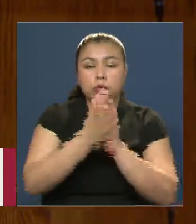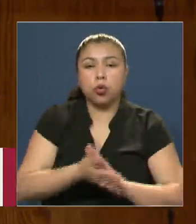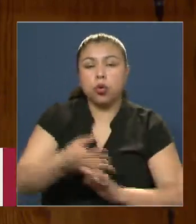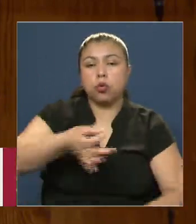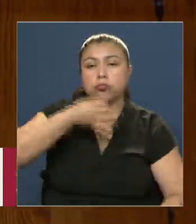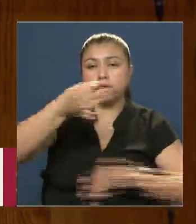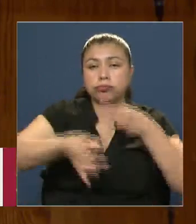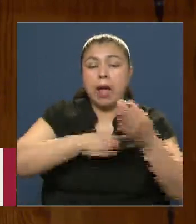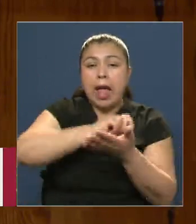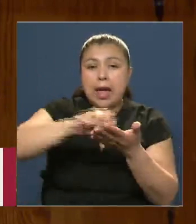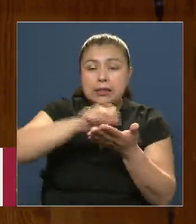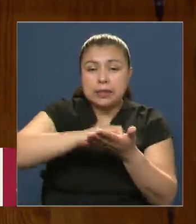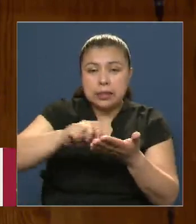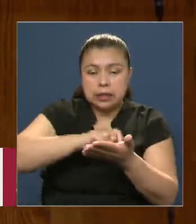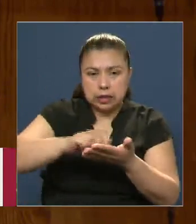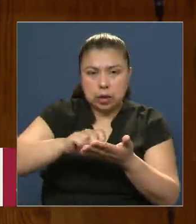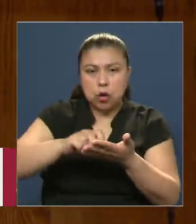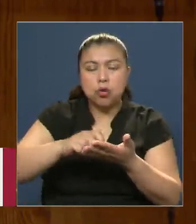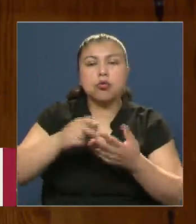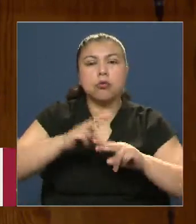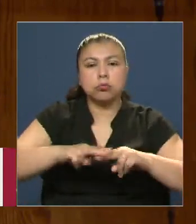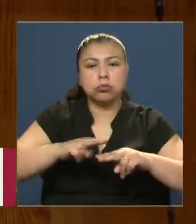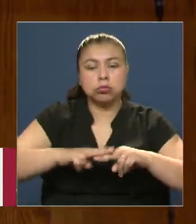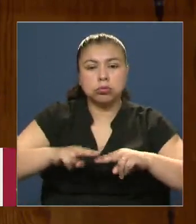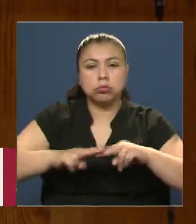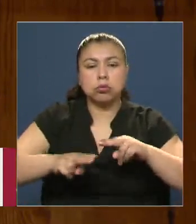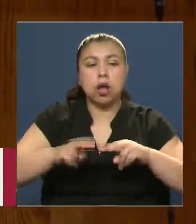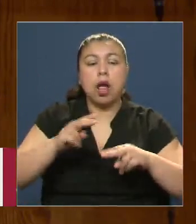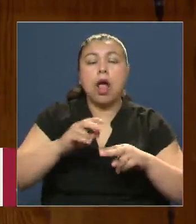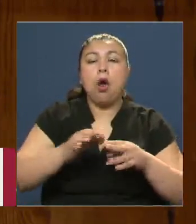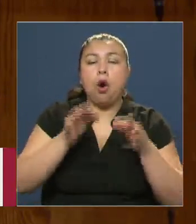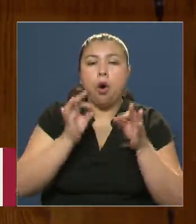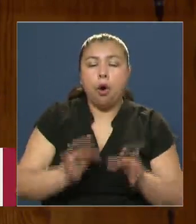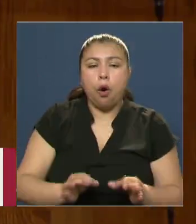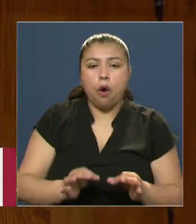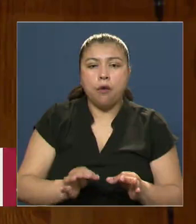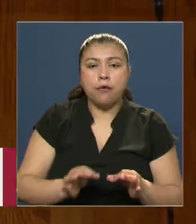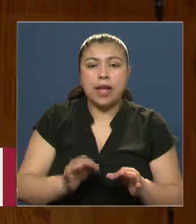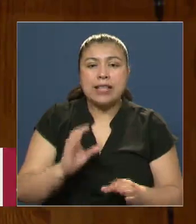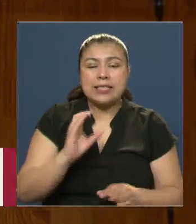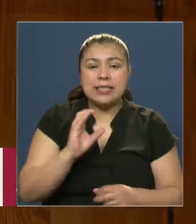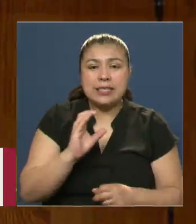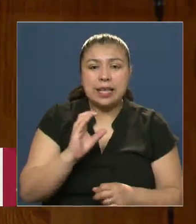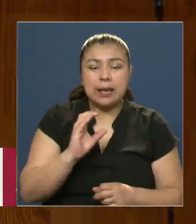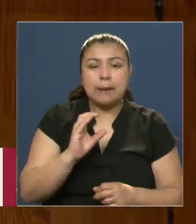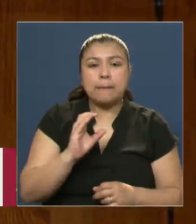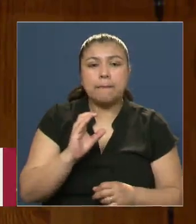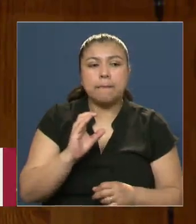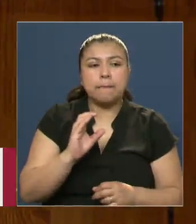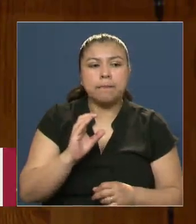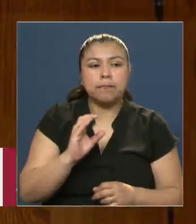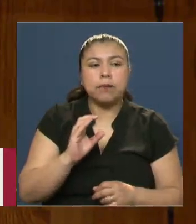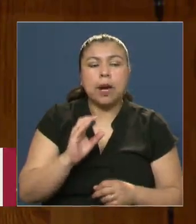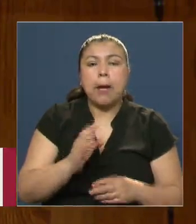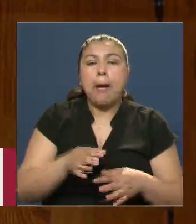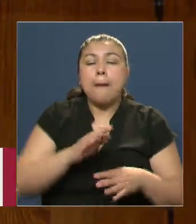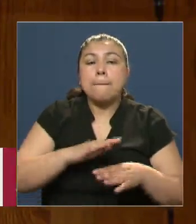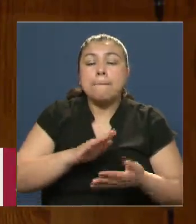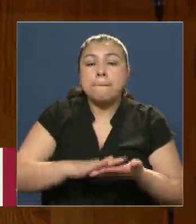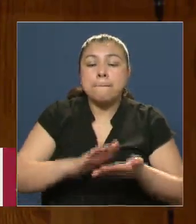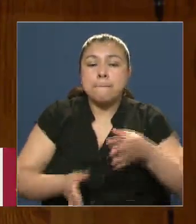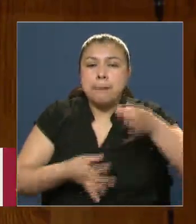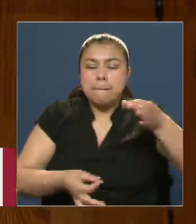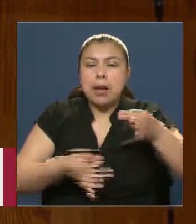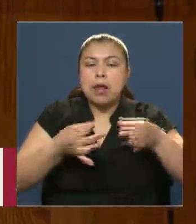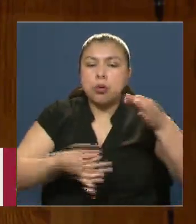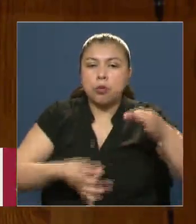palabras, escritos u otro acto realizado en desempeño de sus funciones oficiales. Letra C, inviolabilidad de papeles y documentos